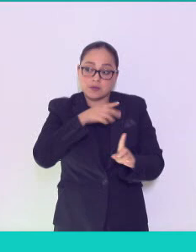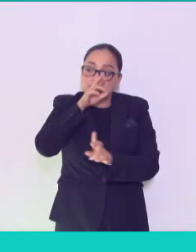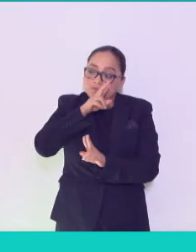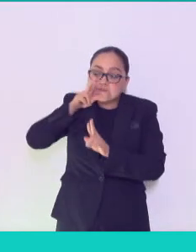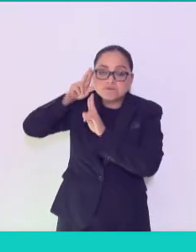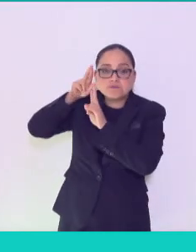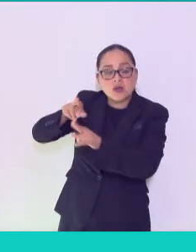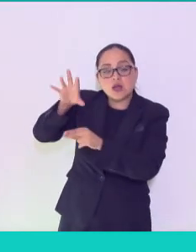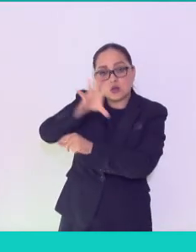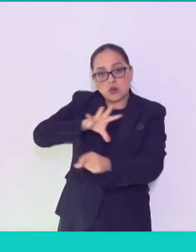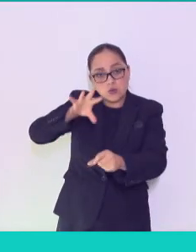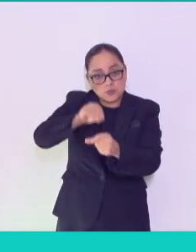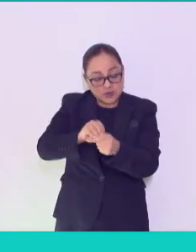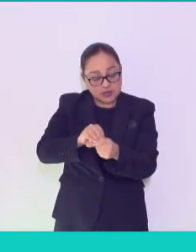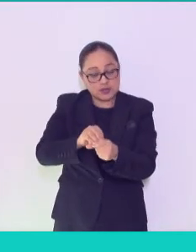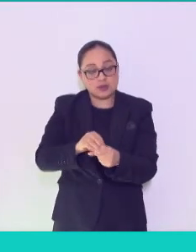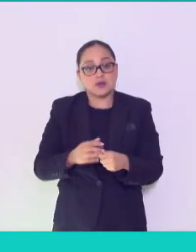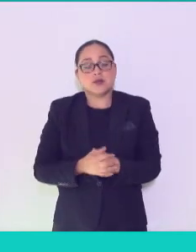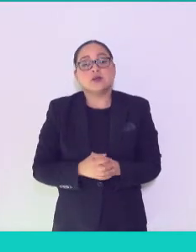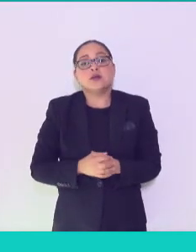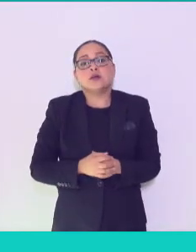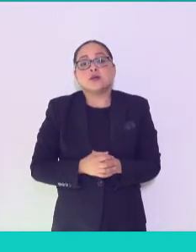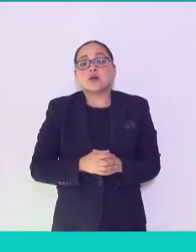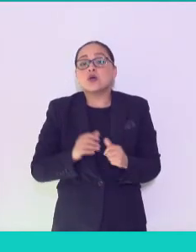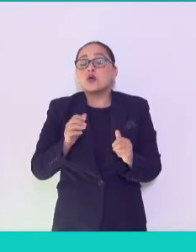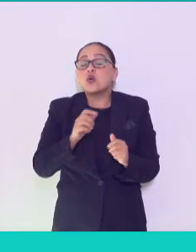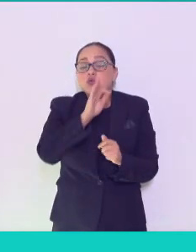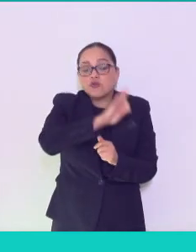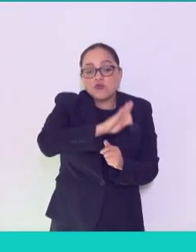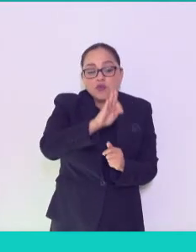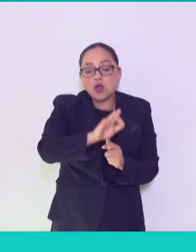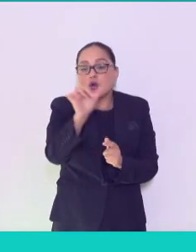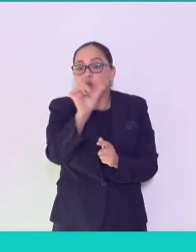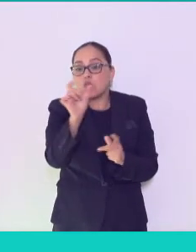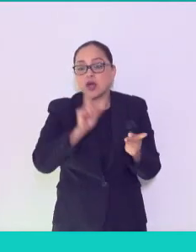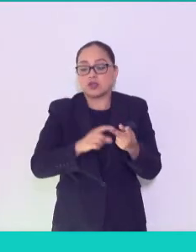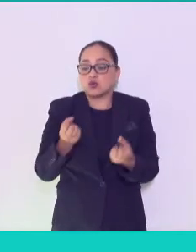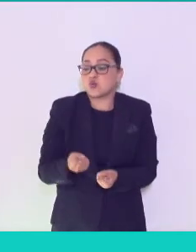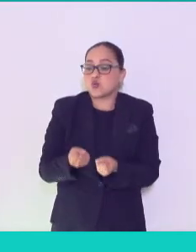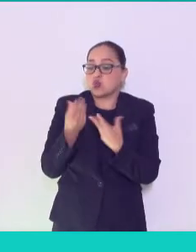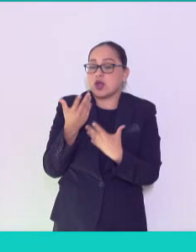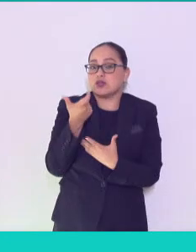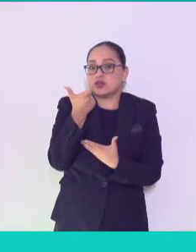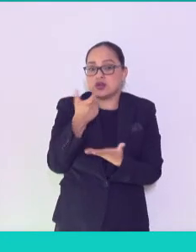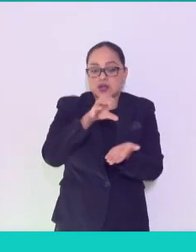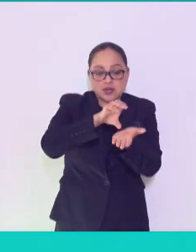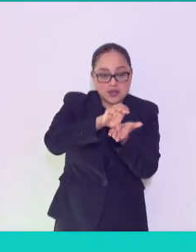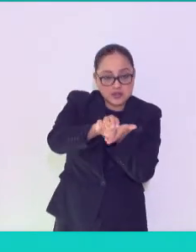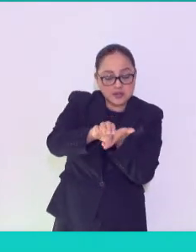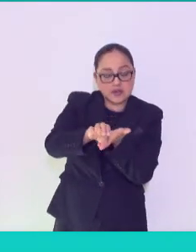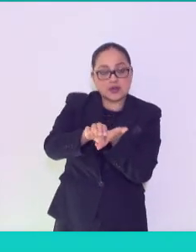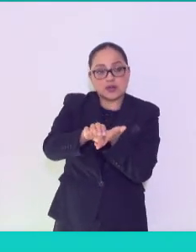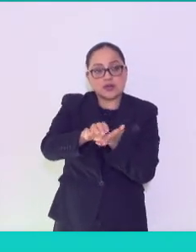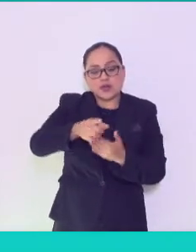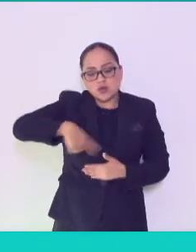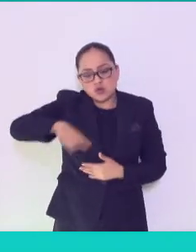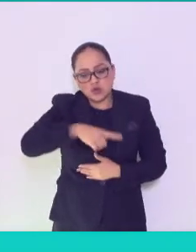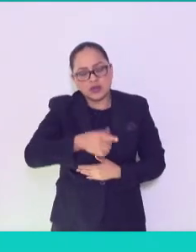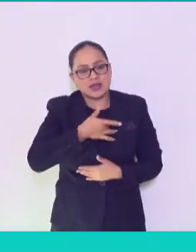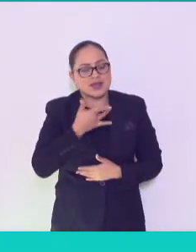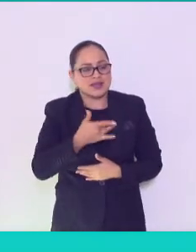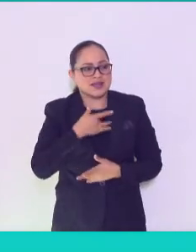requerimiento del solista respecto de las fechas y los montos de los recursos dinero través digo como estamos hablando de recursos